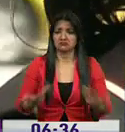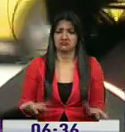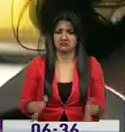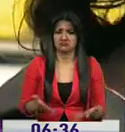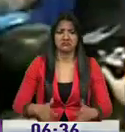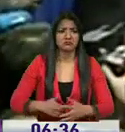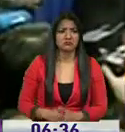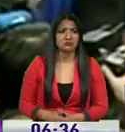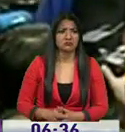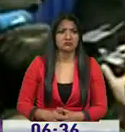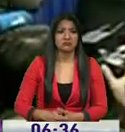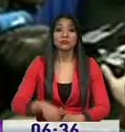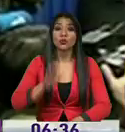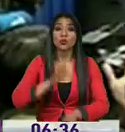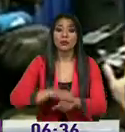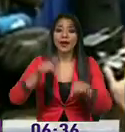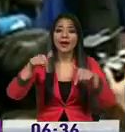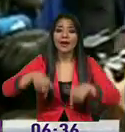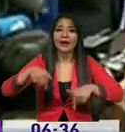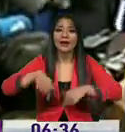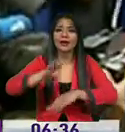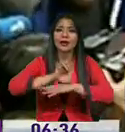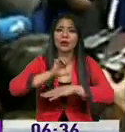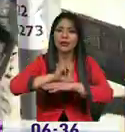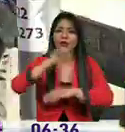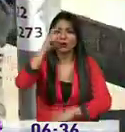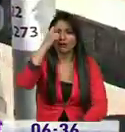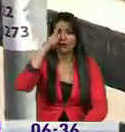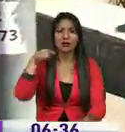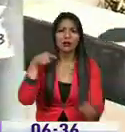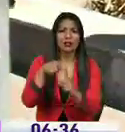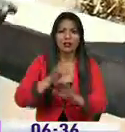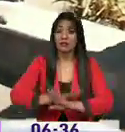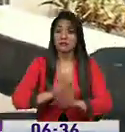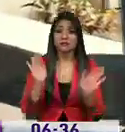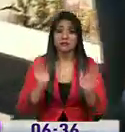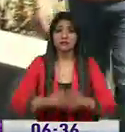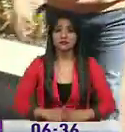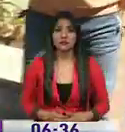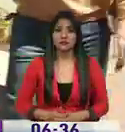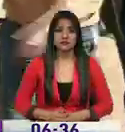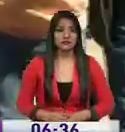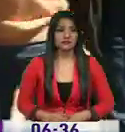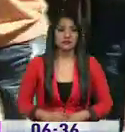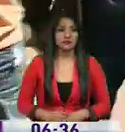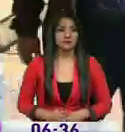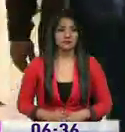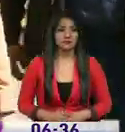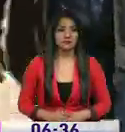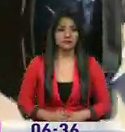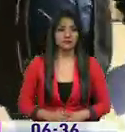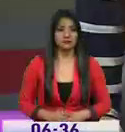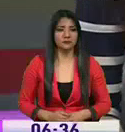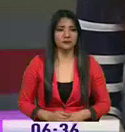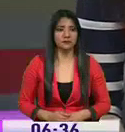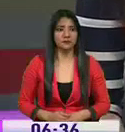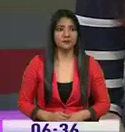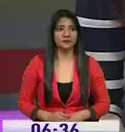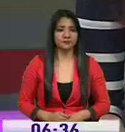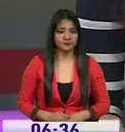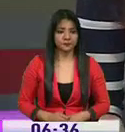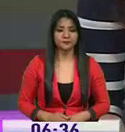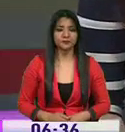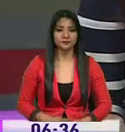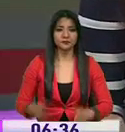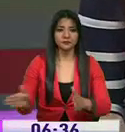expectativa está en saber las acusaciones que tiene el gobierno ecuatoriano en su contra. Informó Carolina Osante. Y